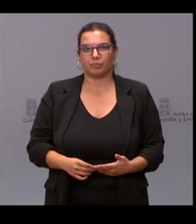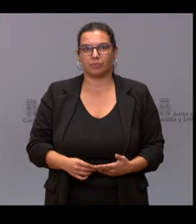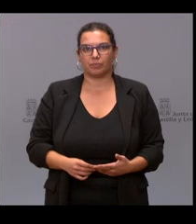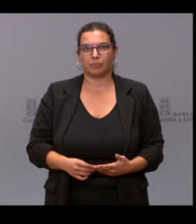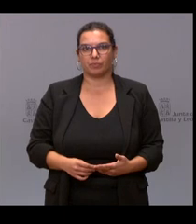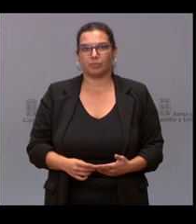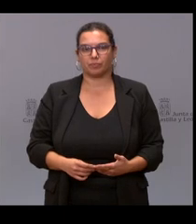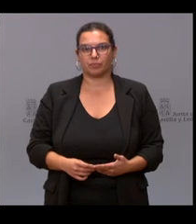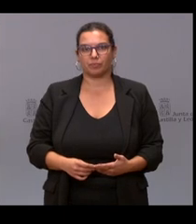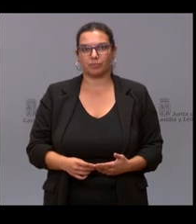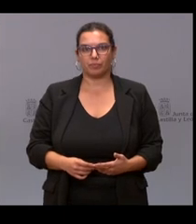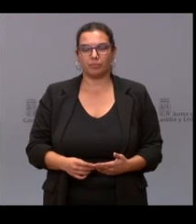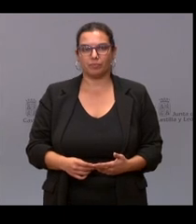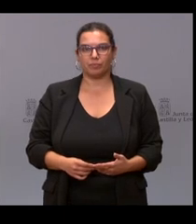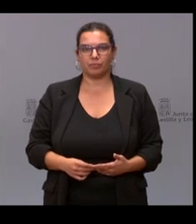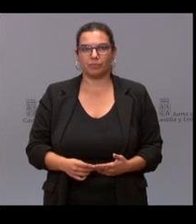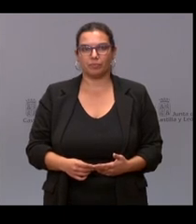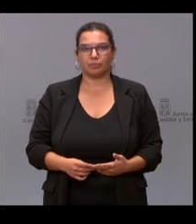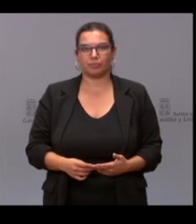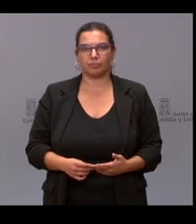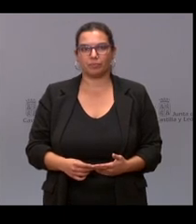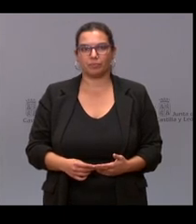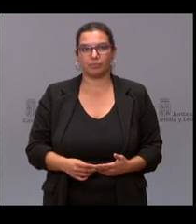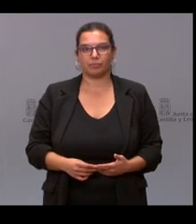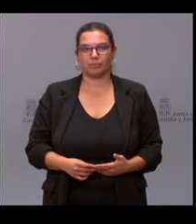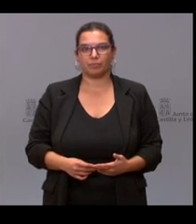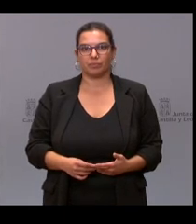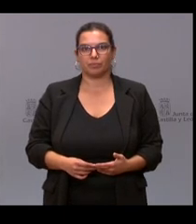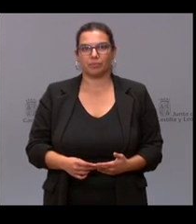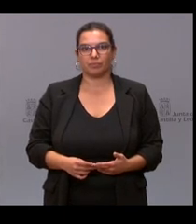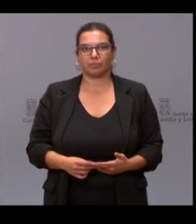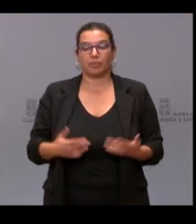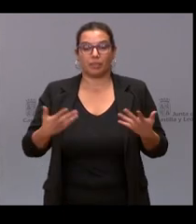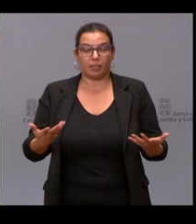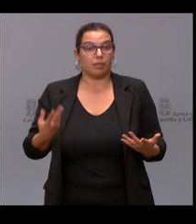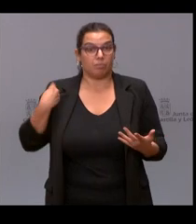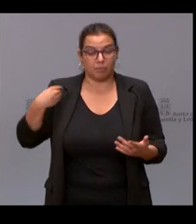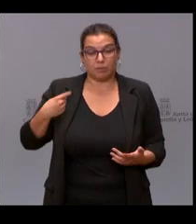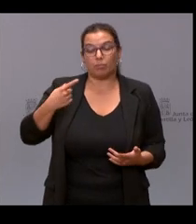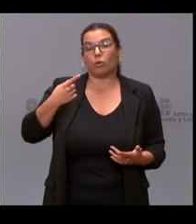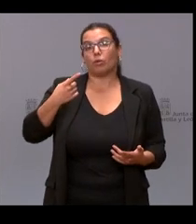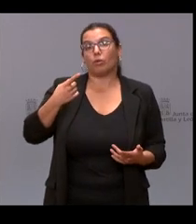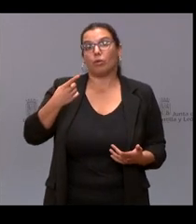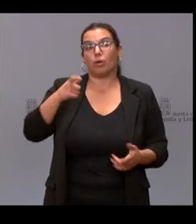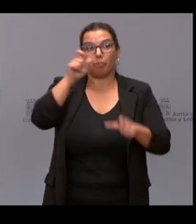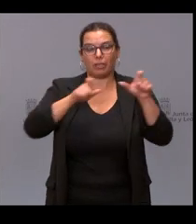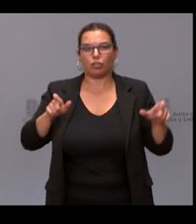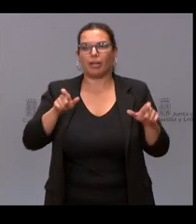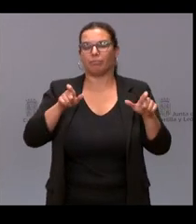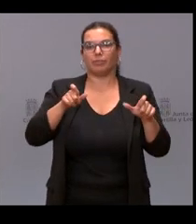terms of the land, the renewable energy infrastructure and the people. Así que tanto en lo que hace al personal